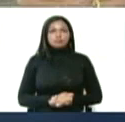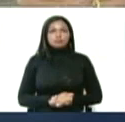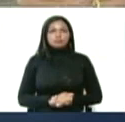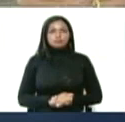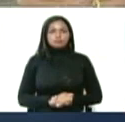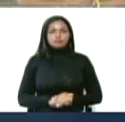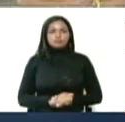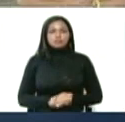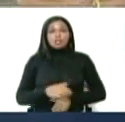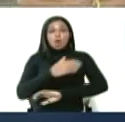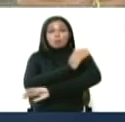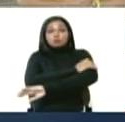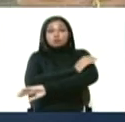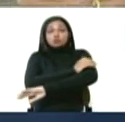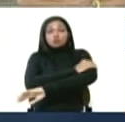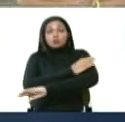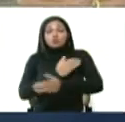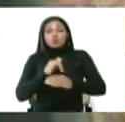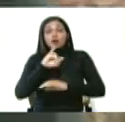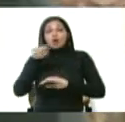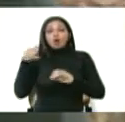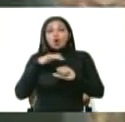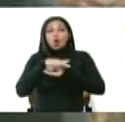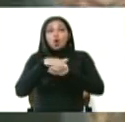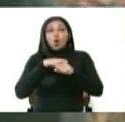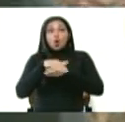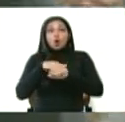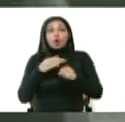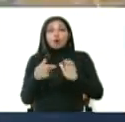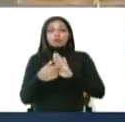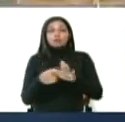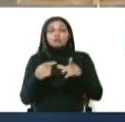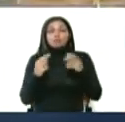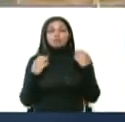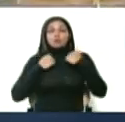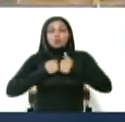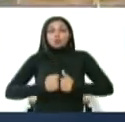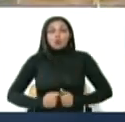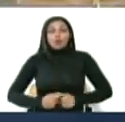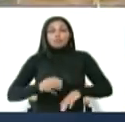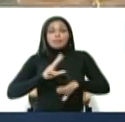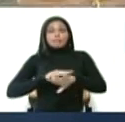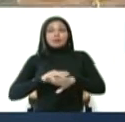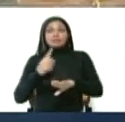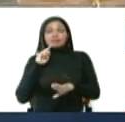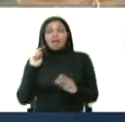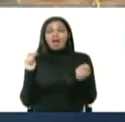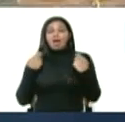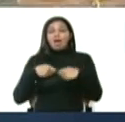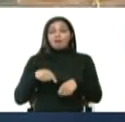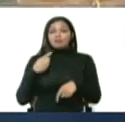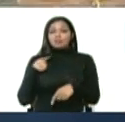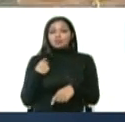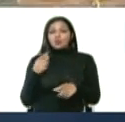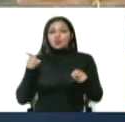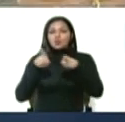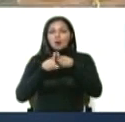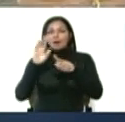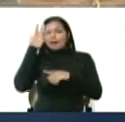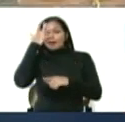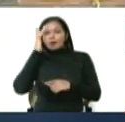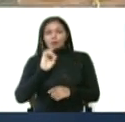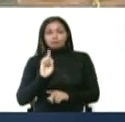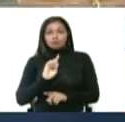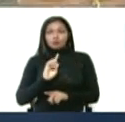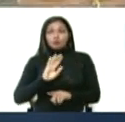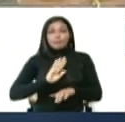La oposición, cuando sale Jorge a dar el reporte y se pone su buena bata de médico, dice que se disfrazó de médico. Es que